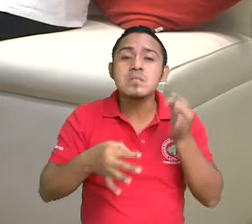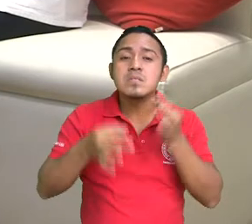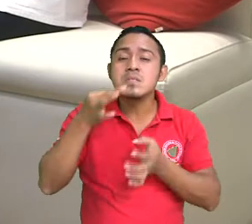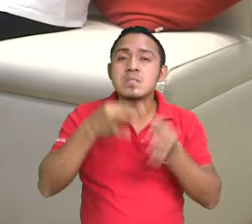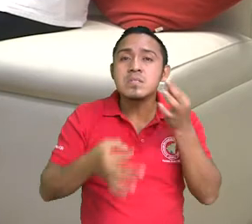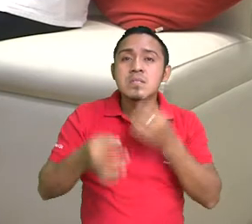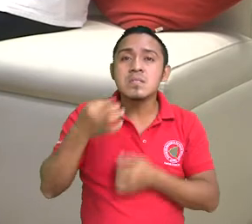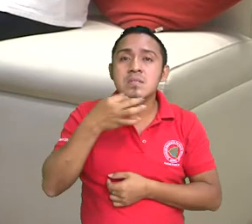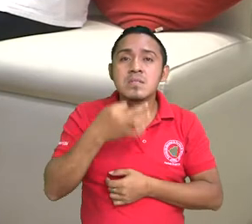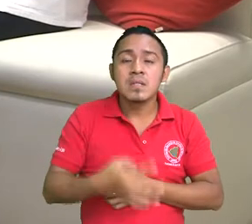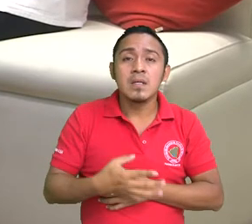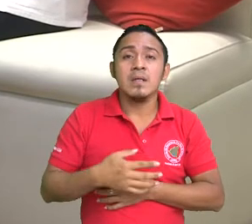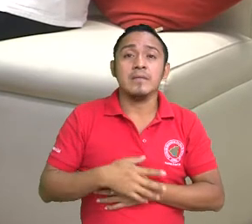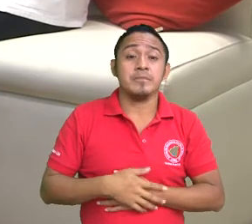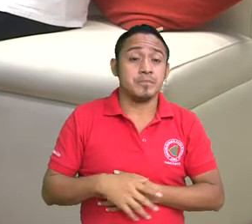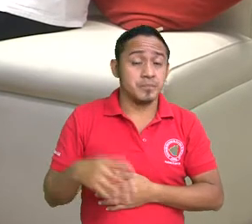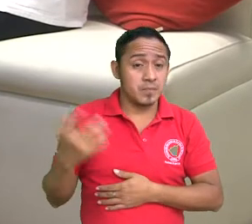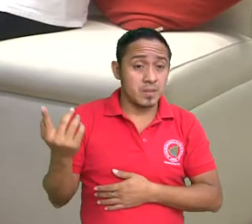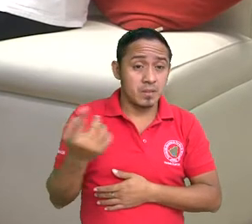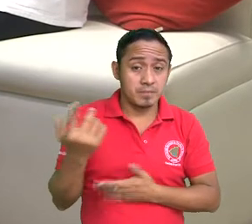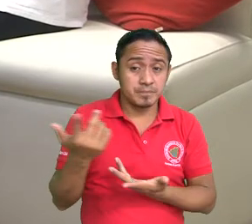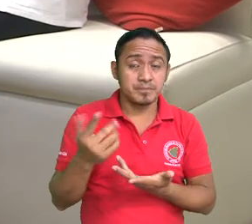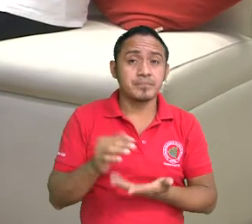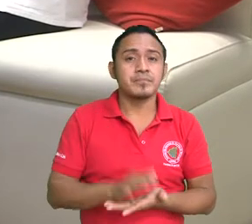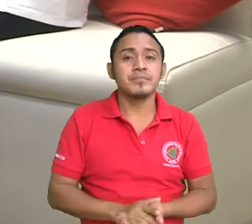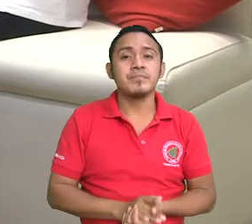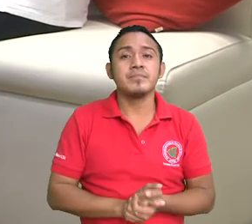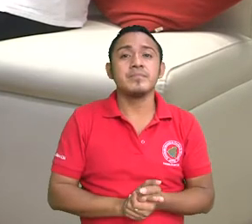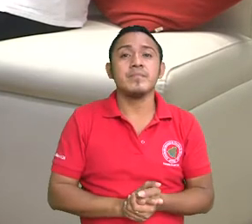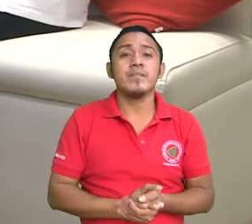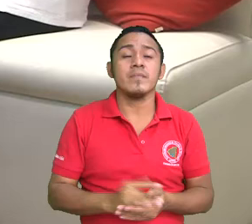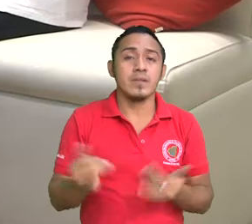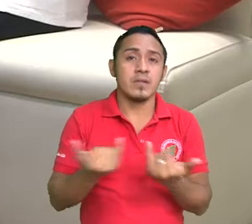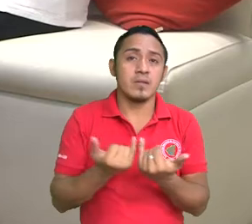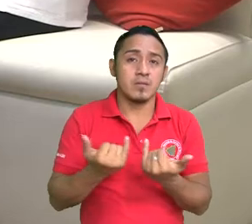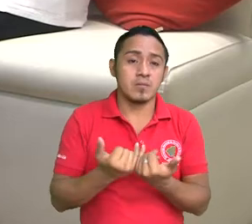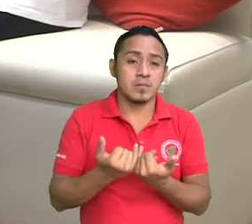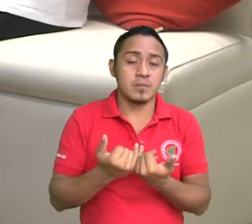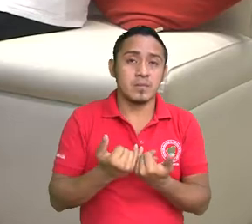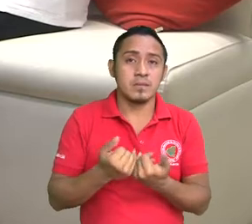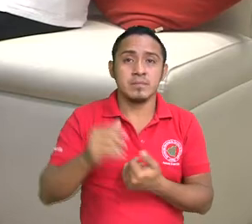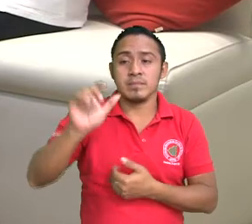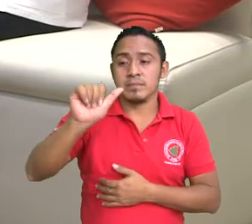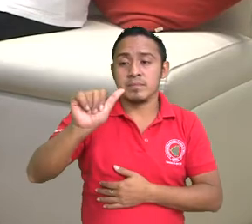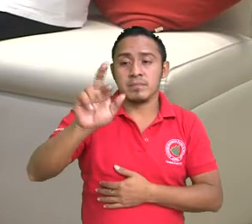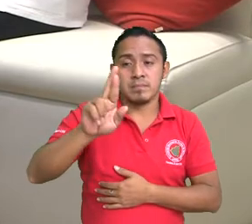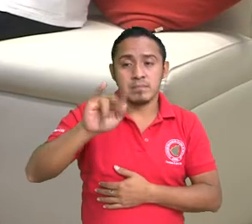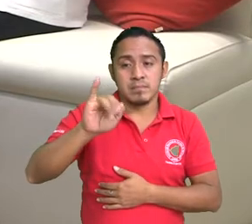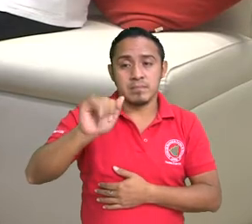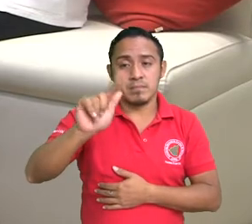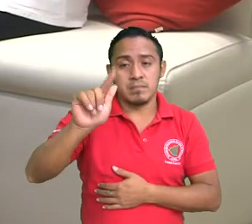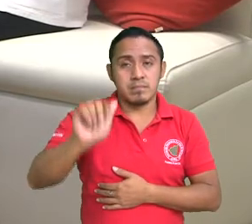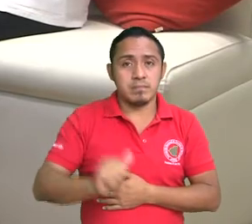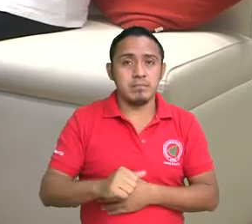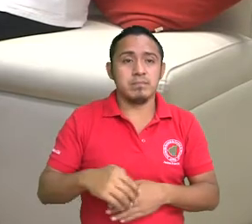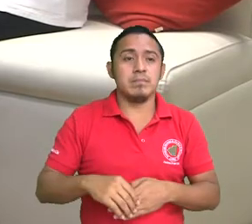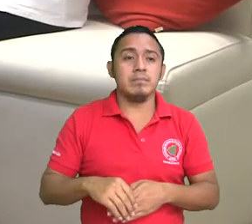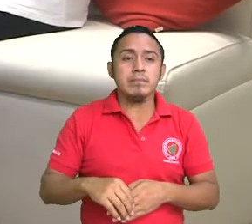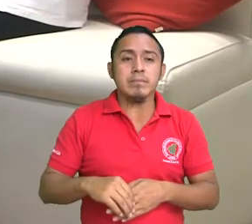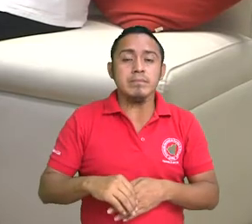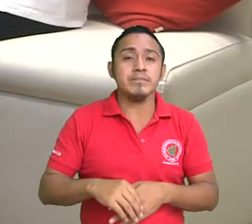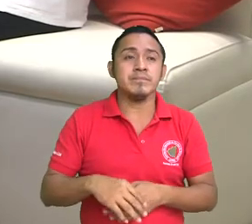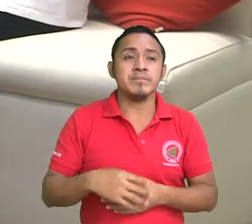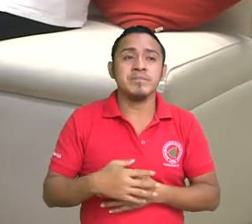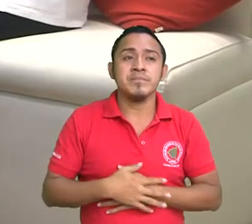son alopecias localizadas. Generalmente forman parte de la alopecia areata que te estaba diciendo, que puede ser en parche.